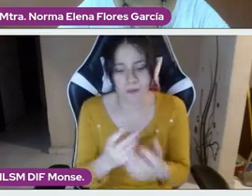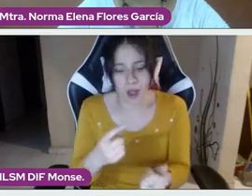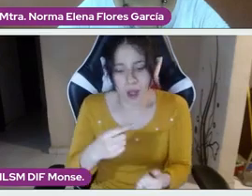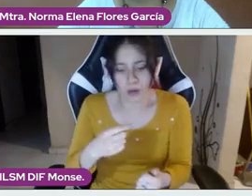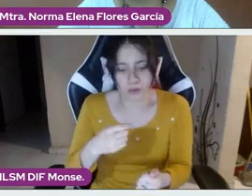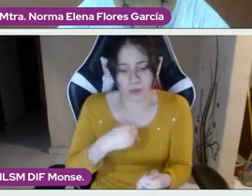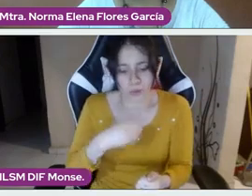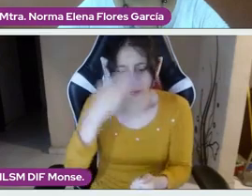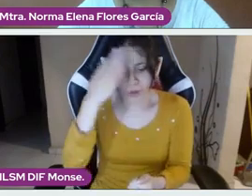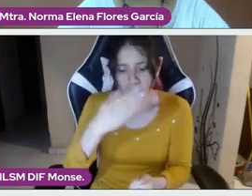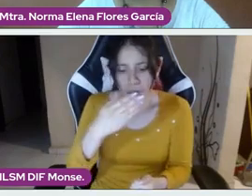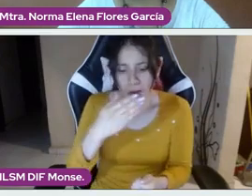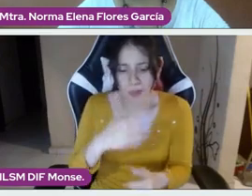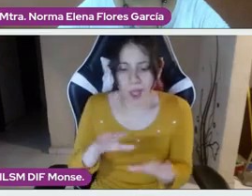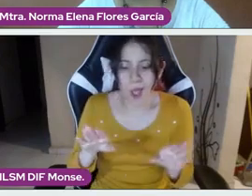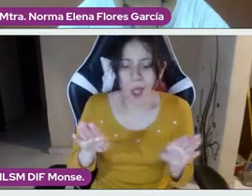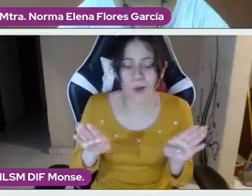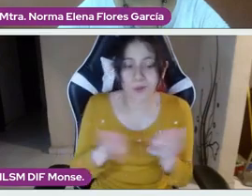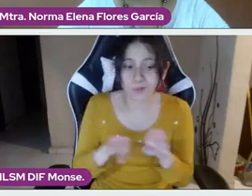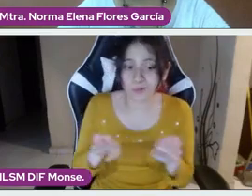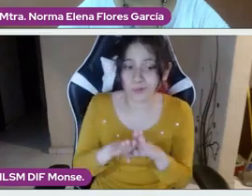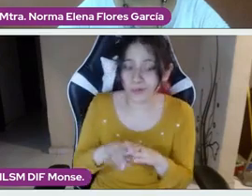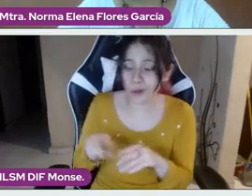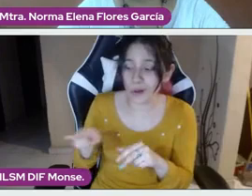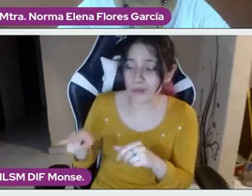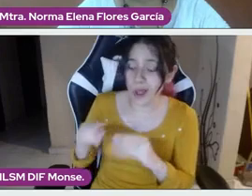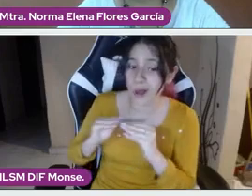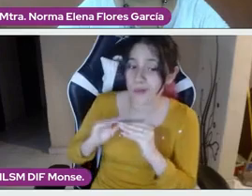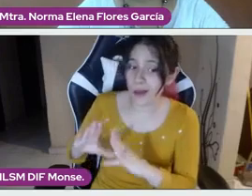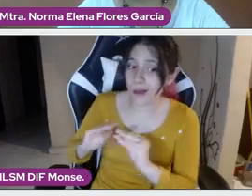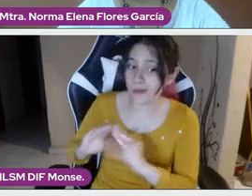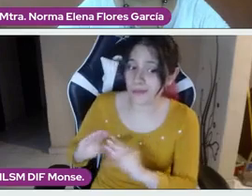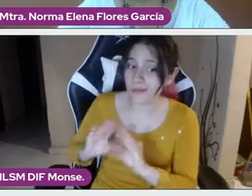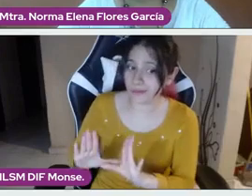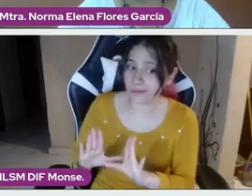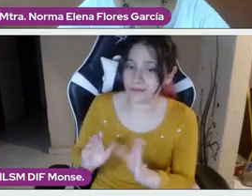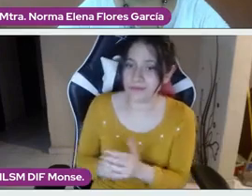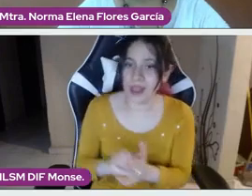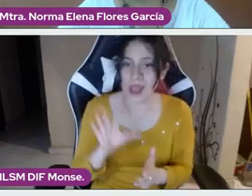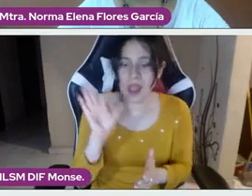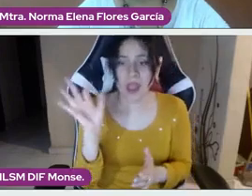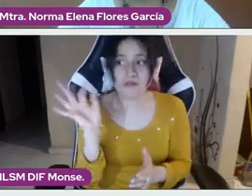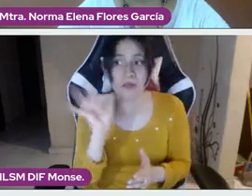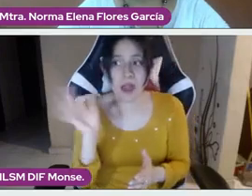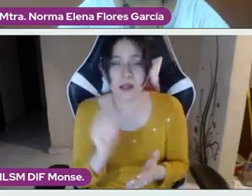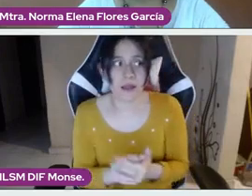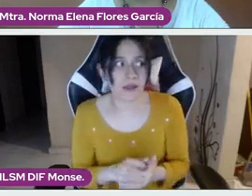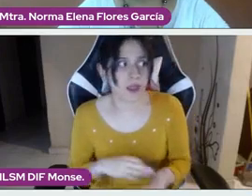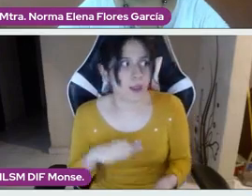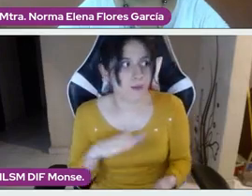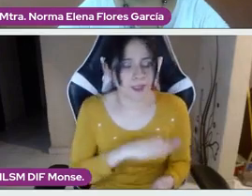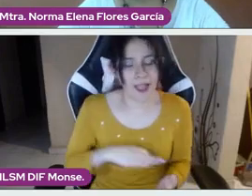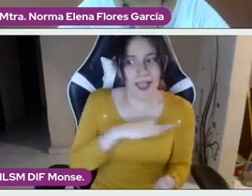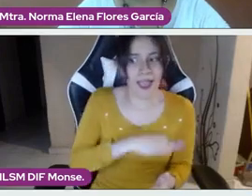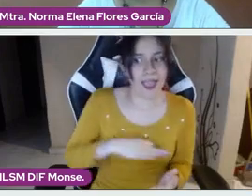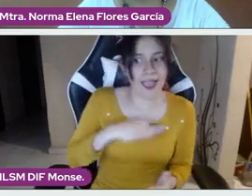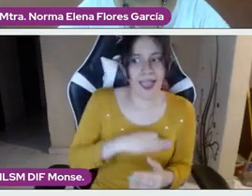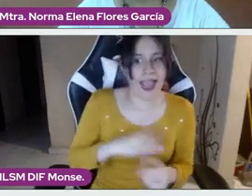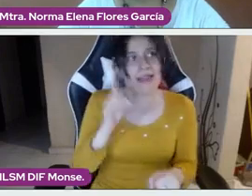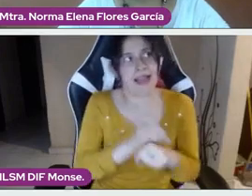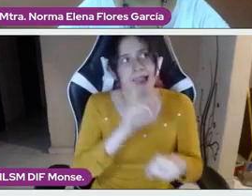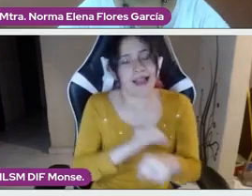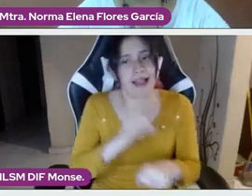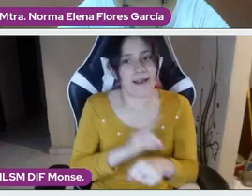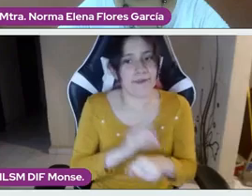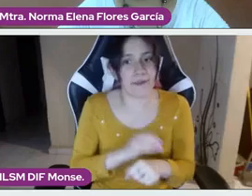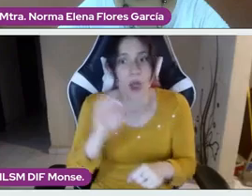qué necesidades tiene mi hijo, si necesita a lo mejor el que lo felicite a cada rato, si necesita que trabaje en las emociones, o si